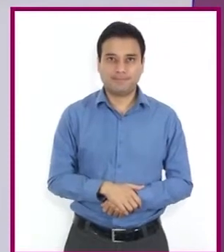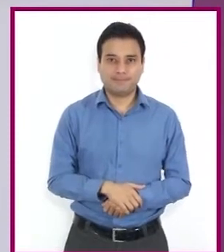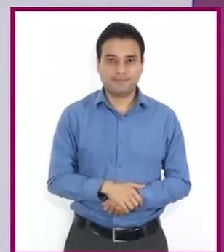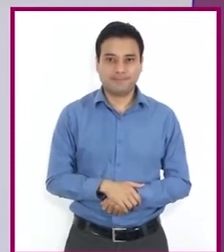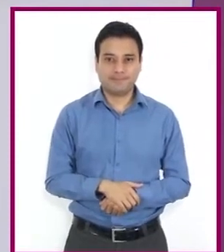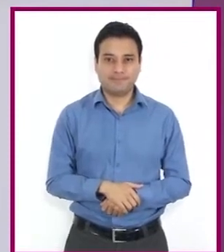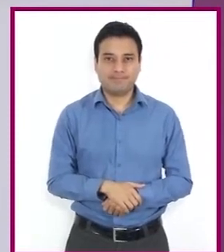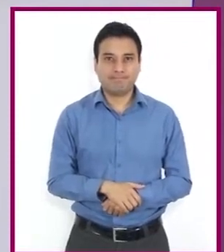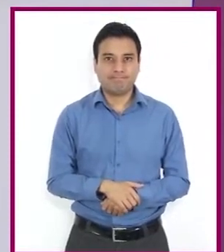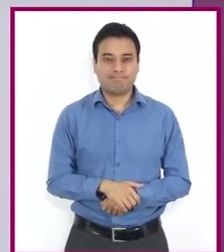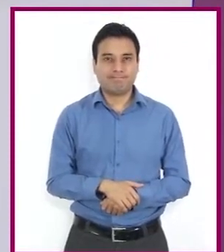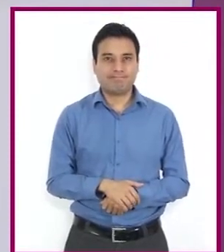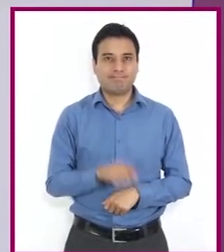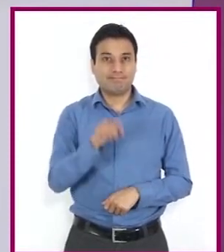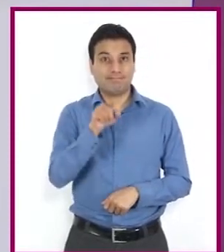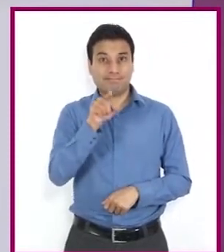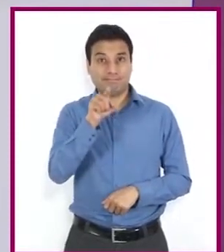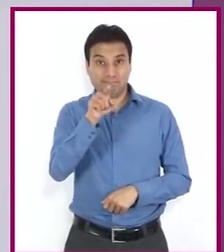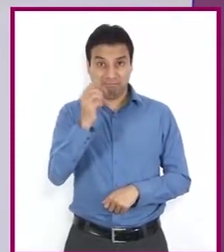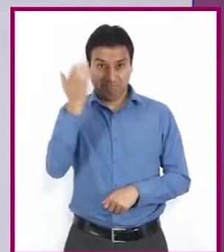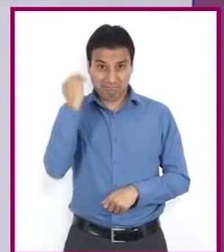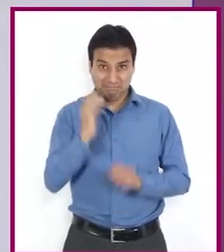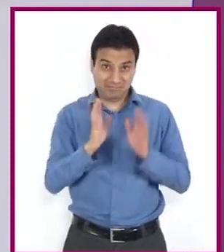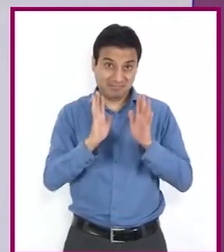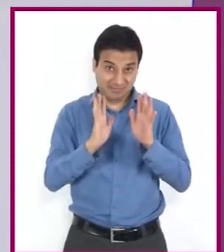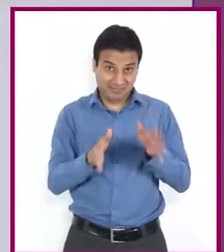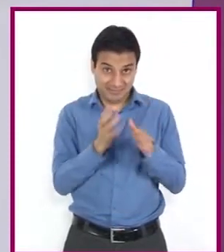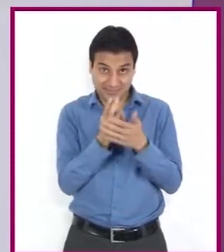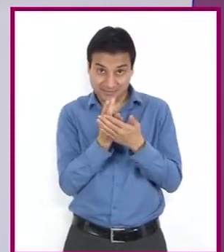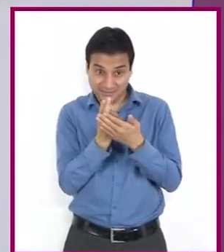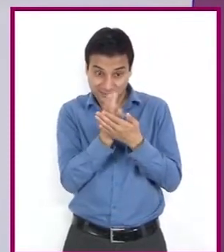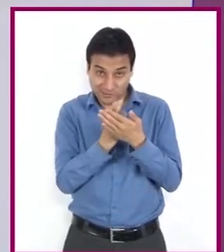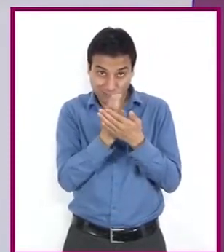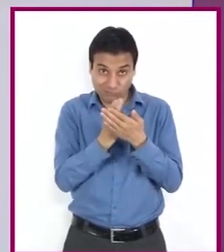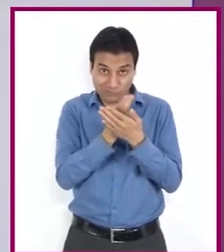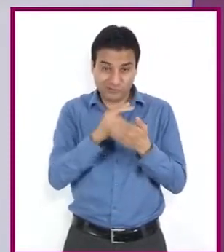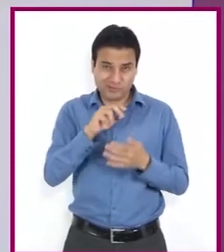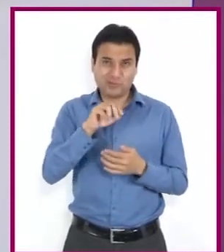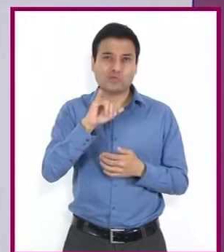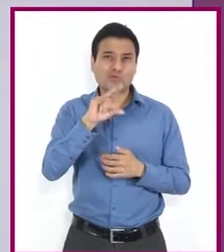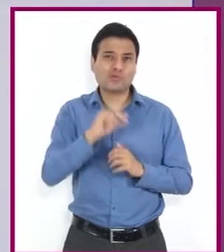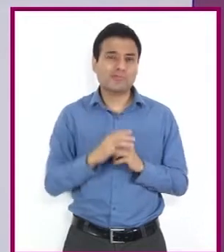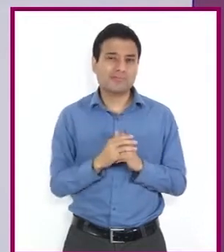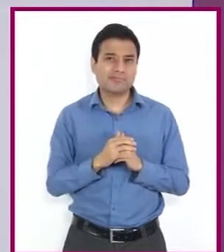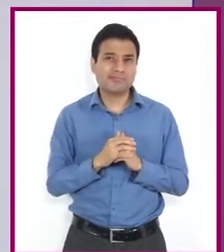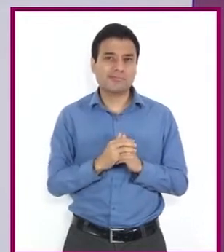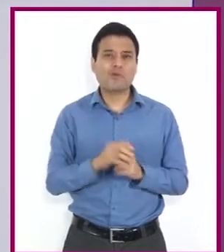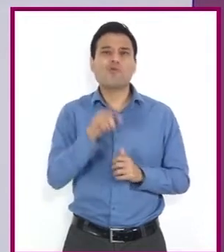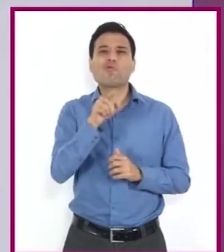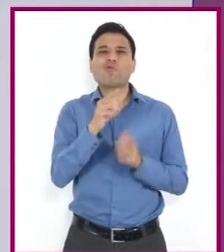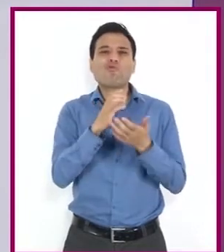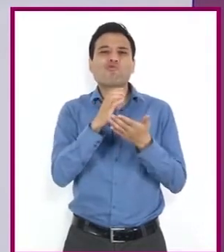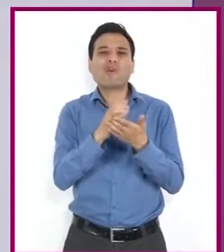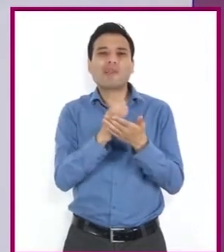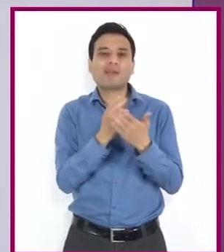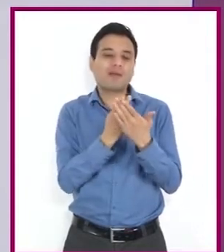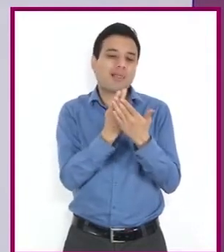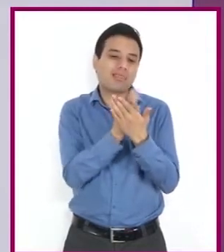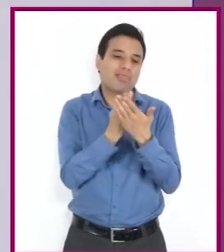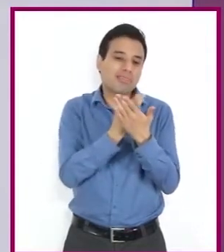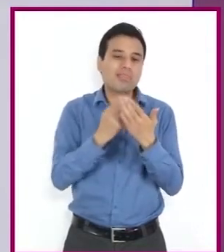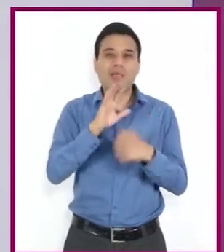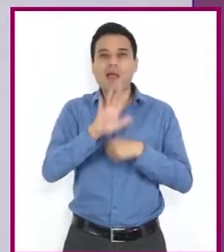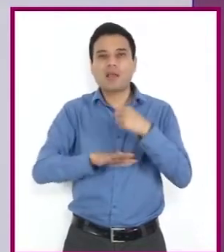¿Alguna vez han hecho un dibujo de alguien o intentado hacerlo? ¿Han llenado su cuaderno con dibujos de animales reales o